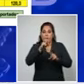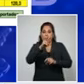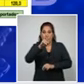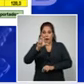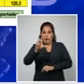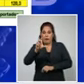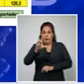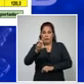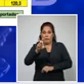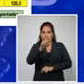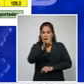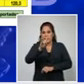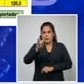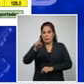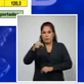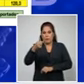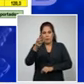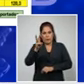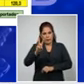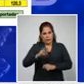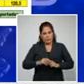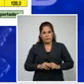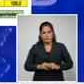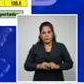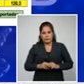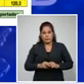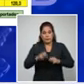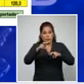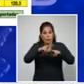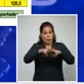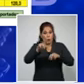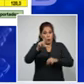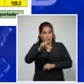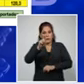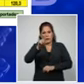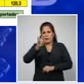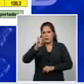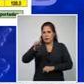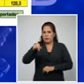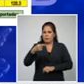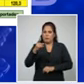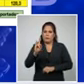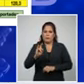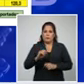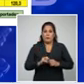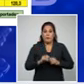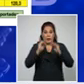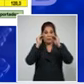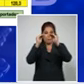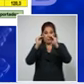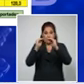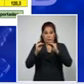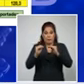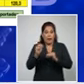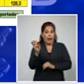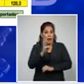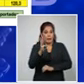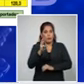de 19,3 y Holguín de 16,9 son las 3 tasas más bajas de nuestro